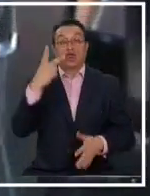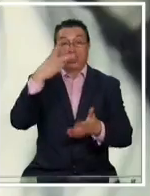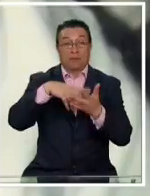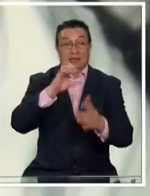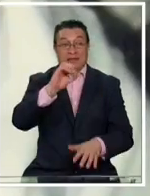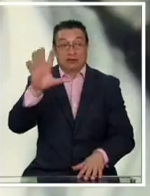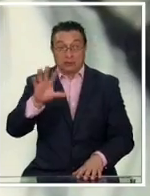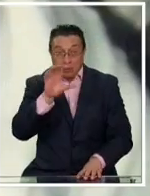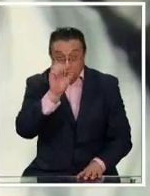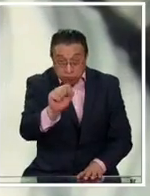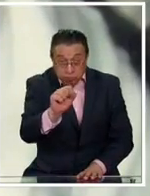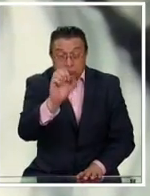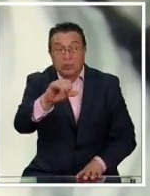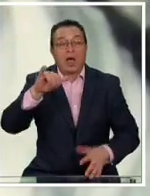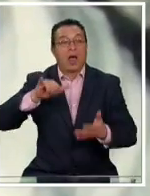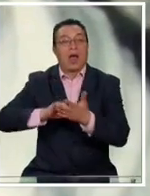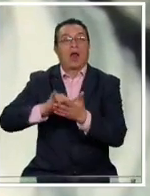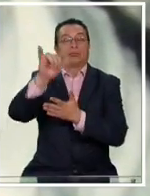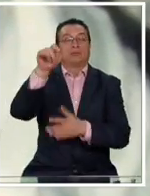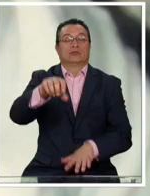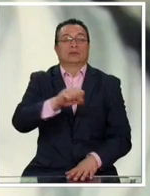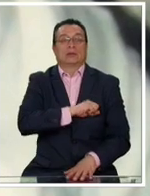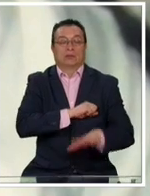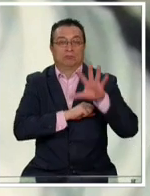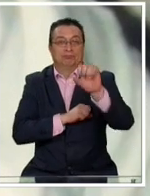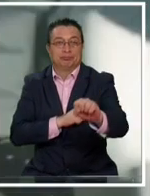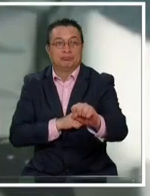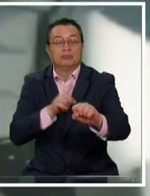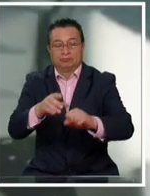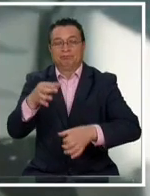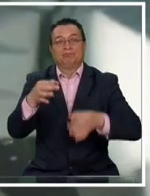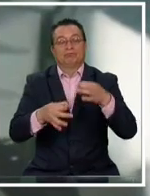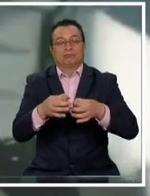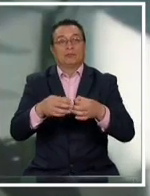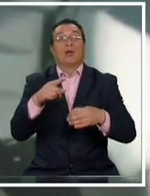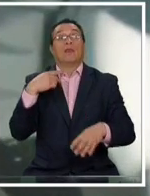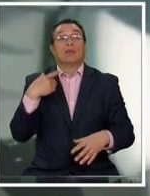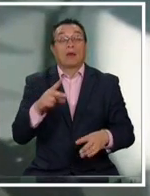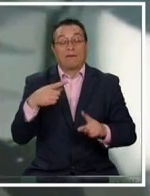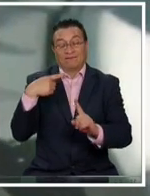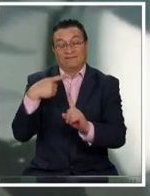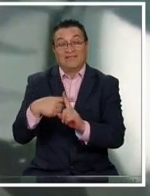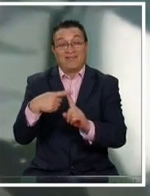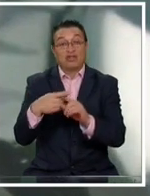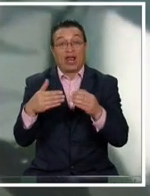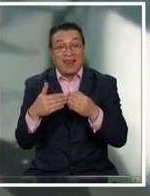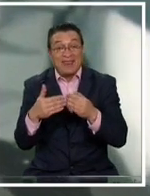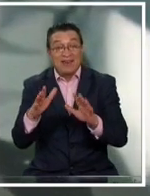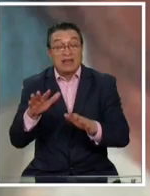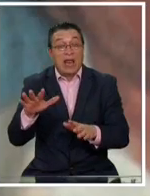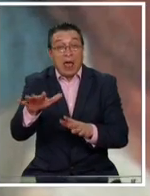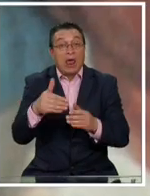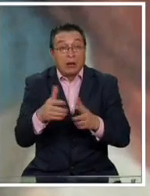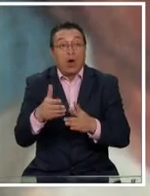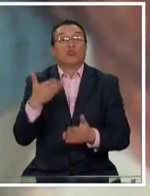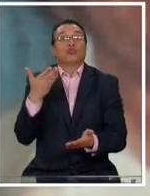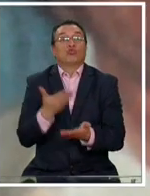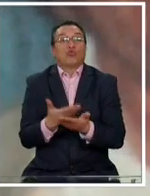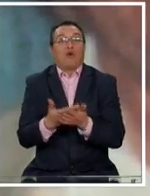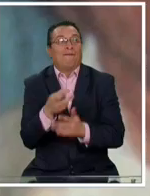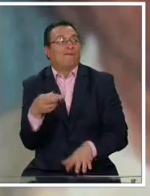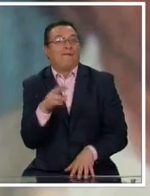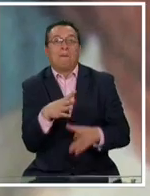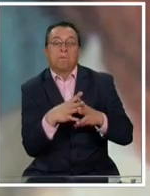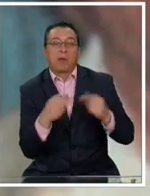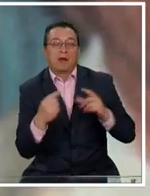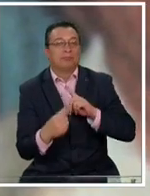fue identificada y detenida en el aeropuerto de Santiago y sometida a proceso, pero tras recibir el beneficio de la libertad condicional, aprovechó de regresar